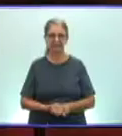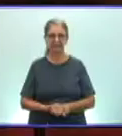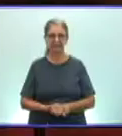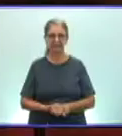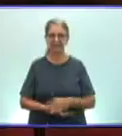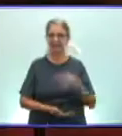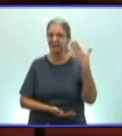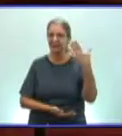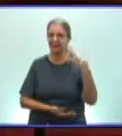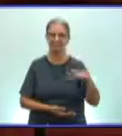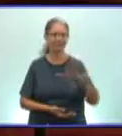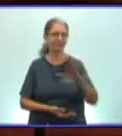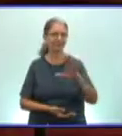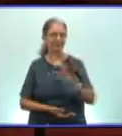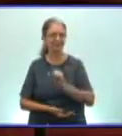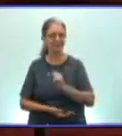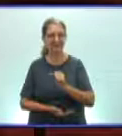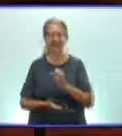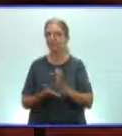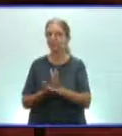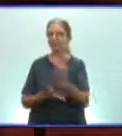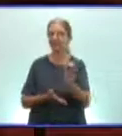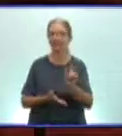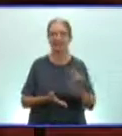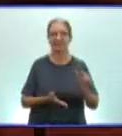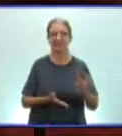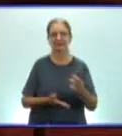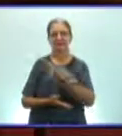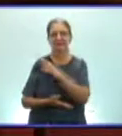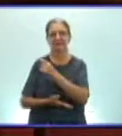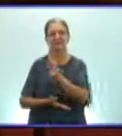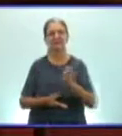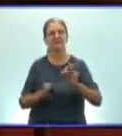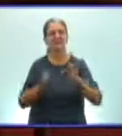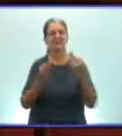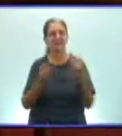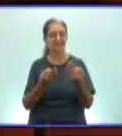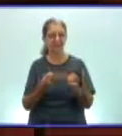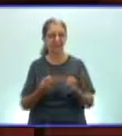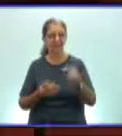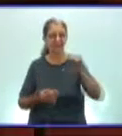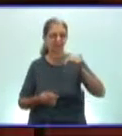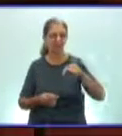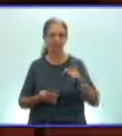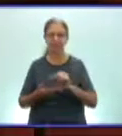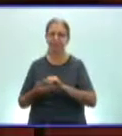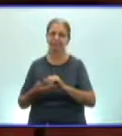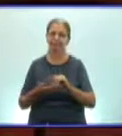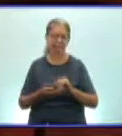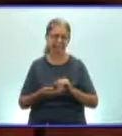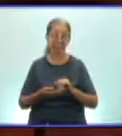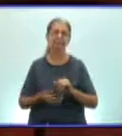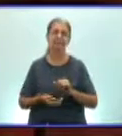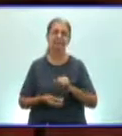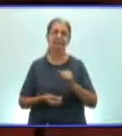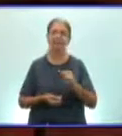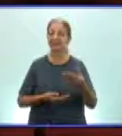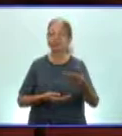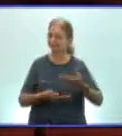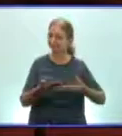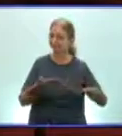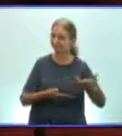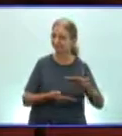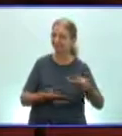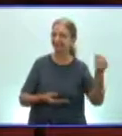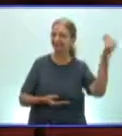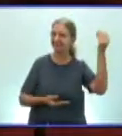Saludos a todos, estudiantes, profesores y familiares que hoy nos acompañan para seguir compartiendo